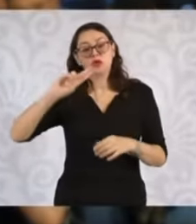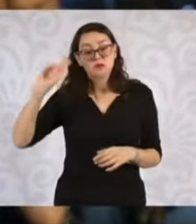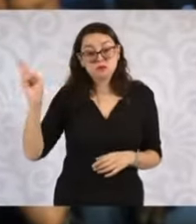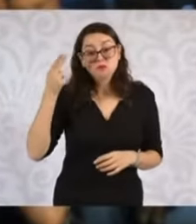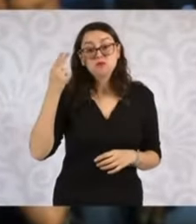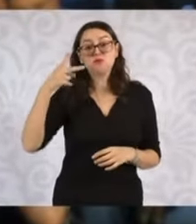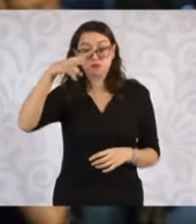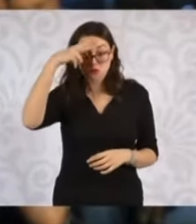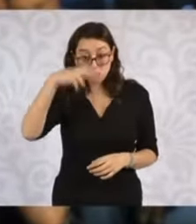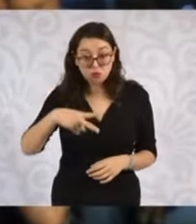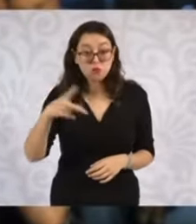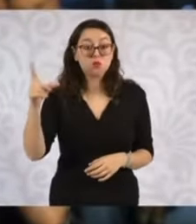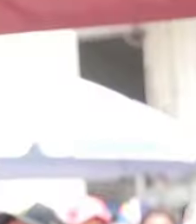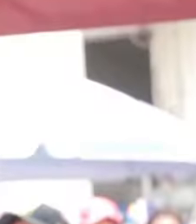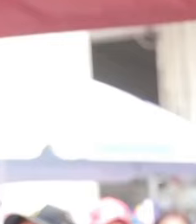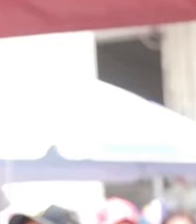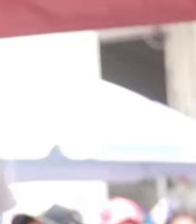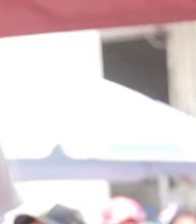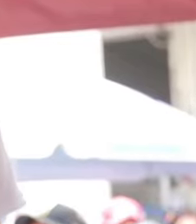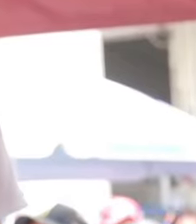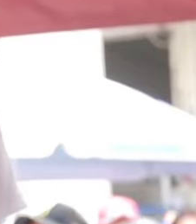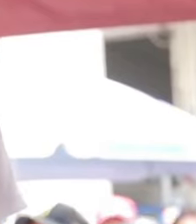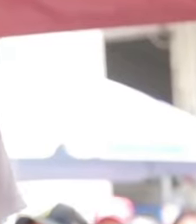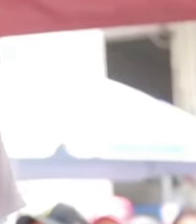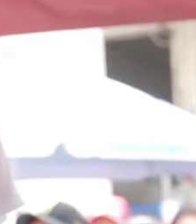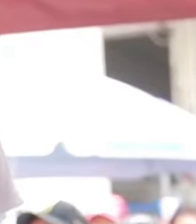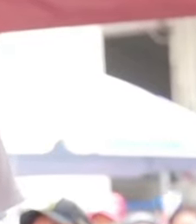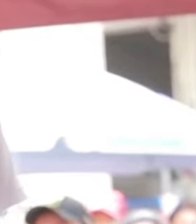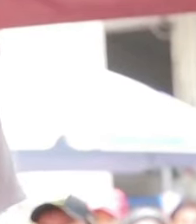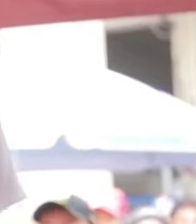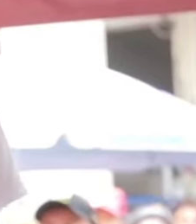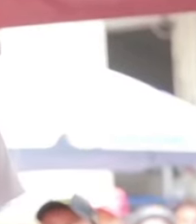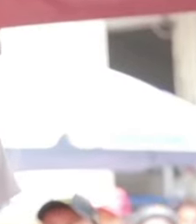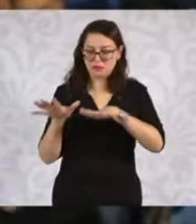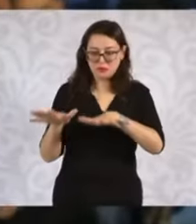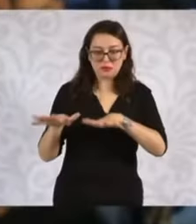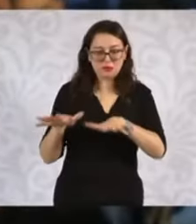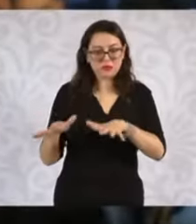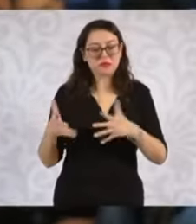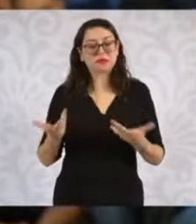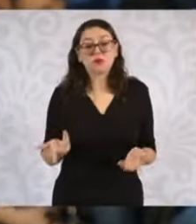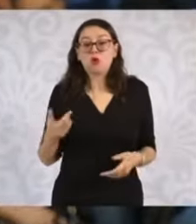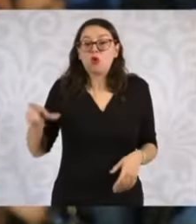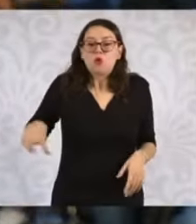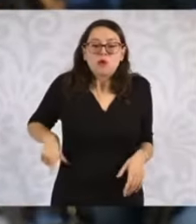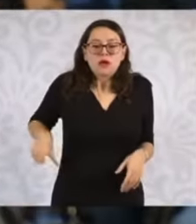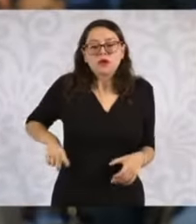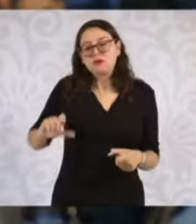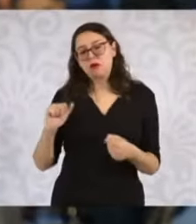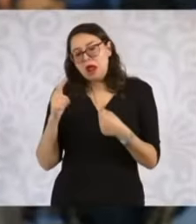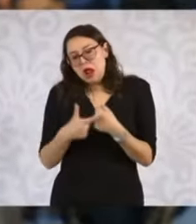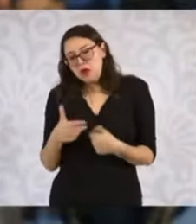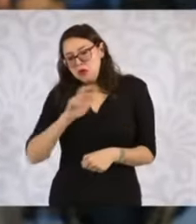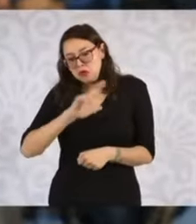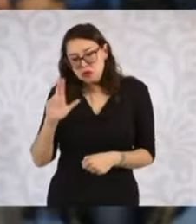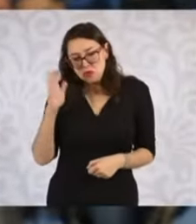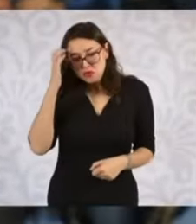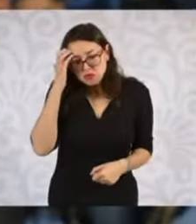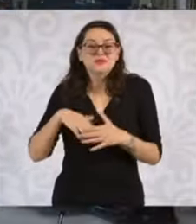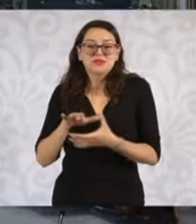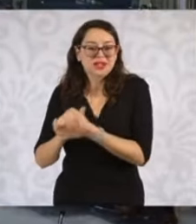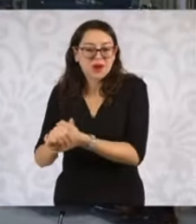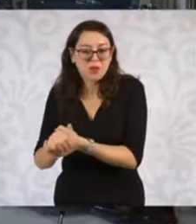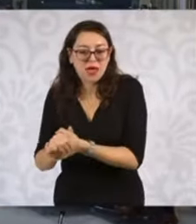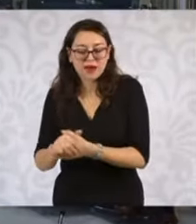mujer, egresada con CONALEP. Su comentario sobre esto y si su gobierno, le haría algún reconocimiento o usted la